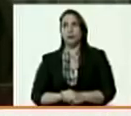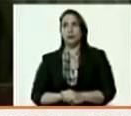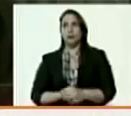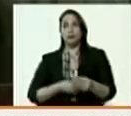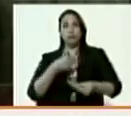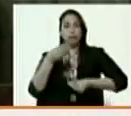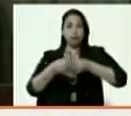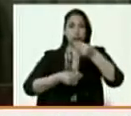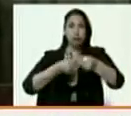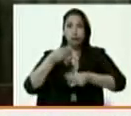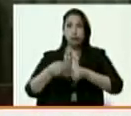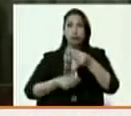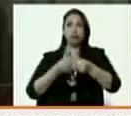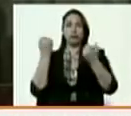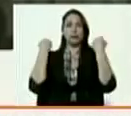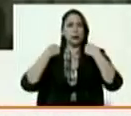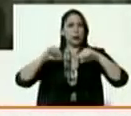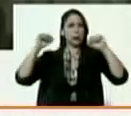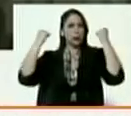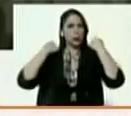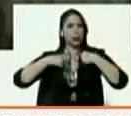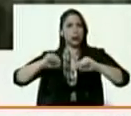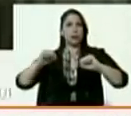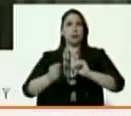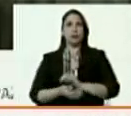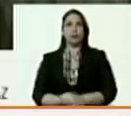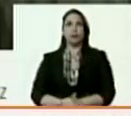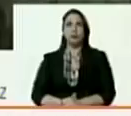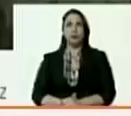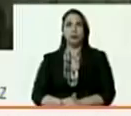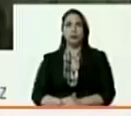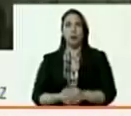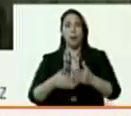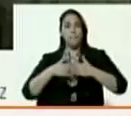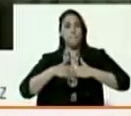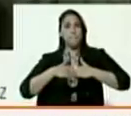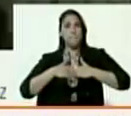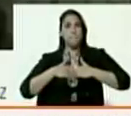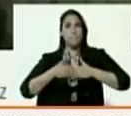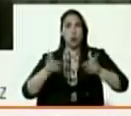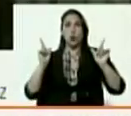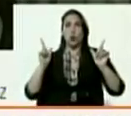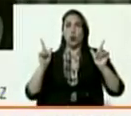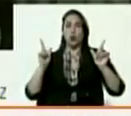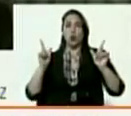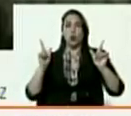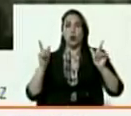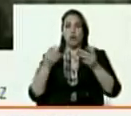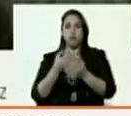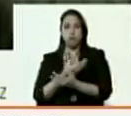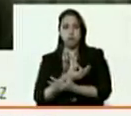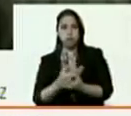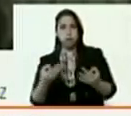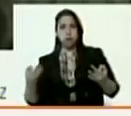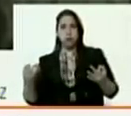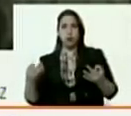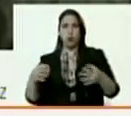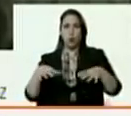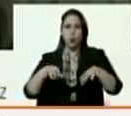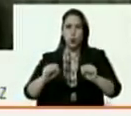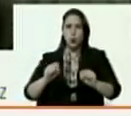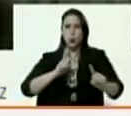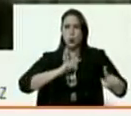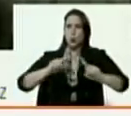elaboración y por la práctica de ejercicios que nos han permitido perfeccionar el comando y control, la